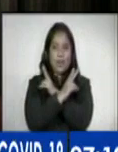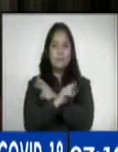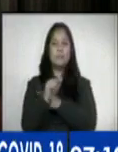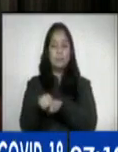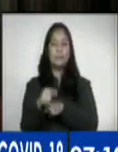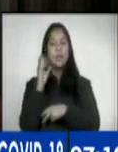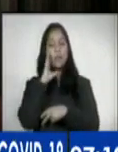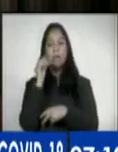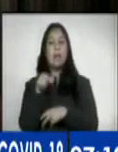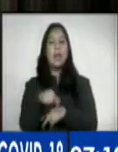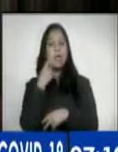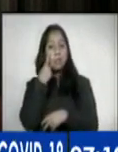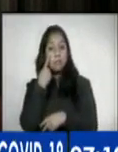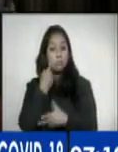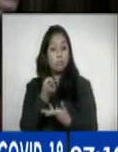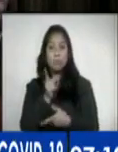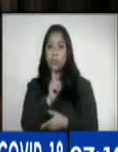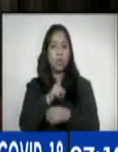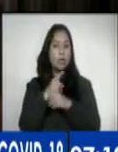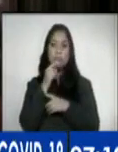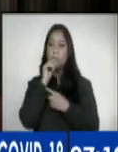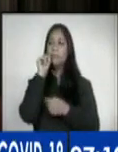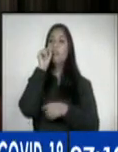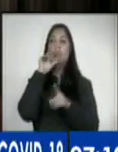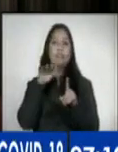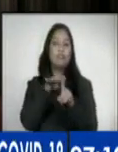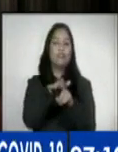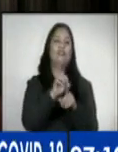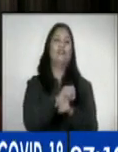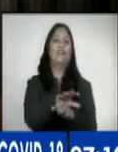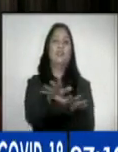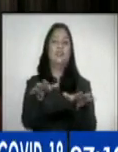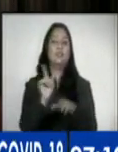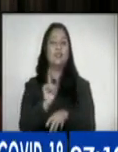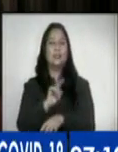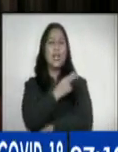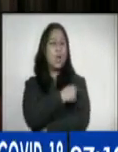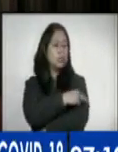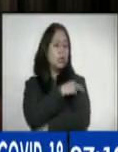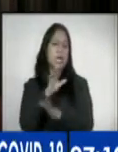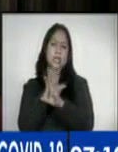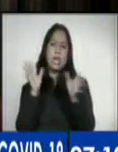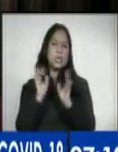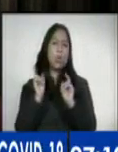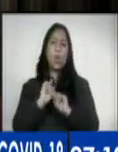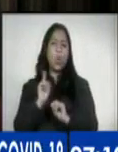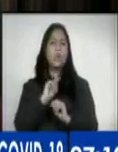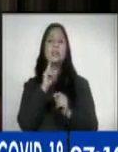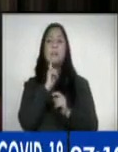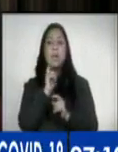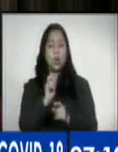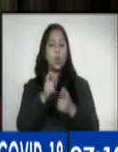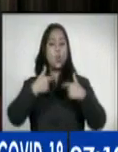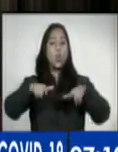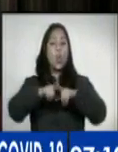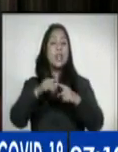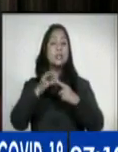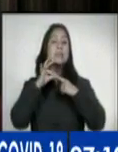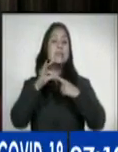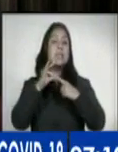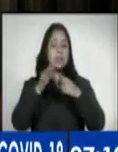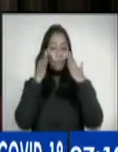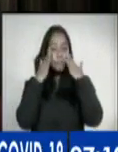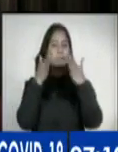podamos, que no vaya a haber más casos dentro de los hospitales grandes, sino tengamos áreas especializadas para la atención